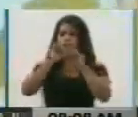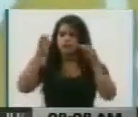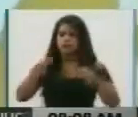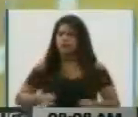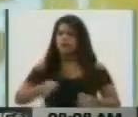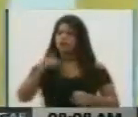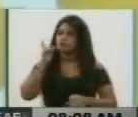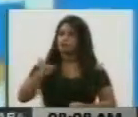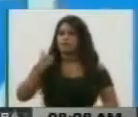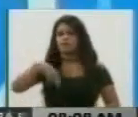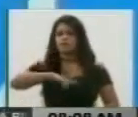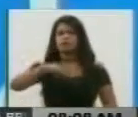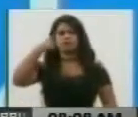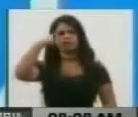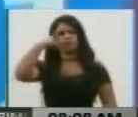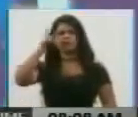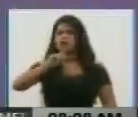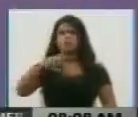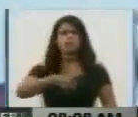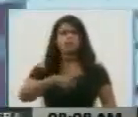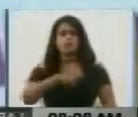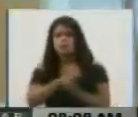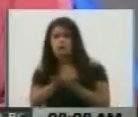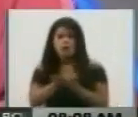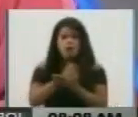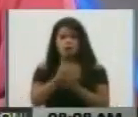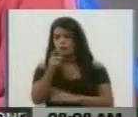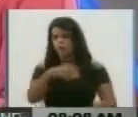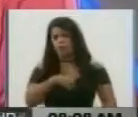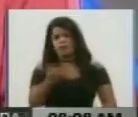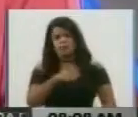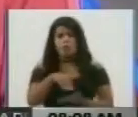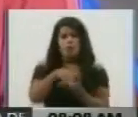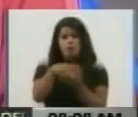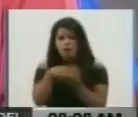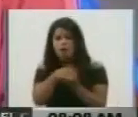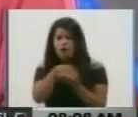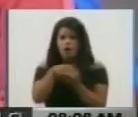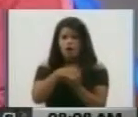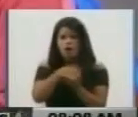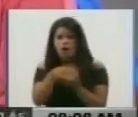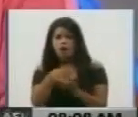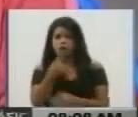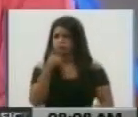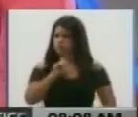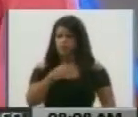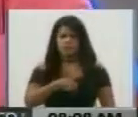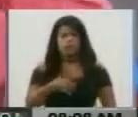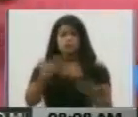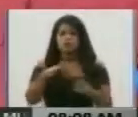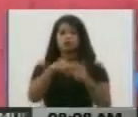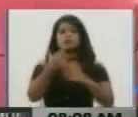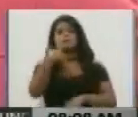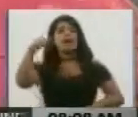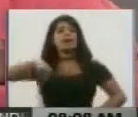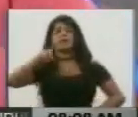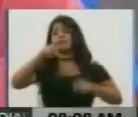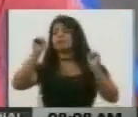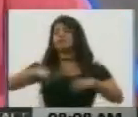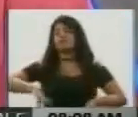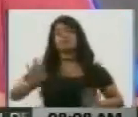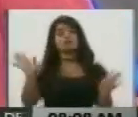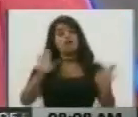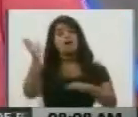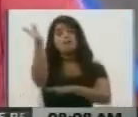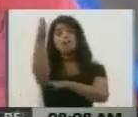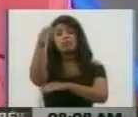tenemos que tener esa misma convicción. No nos vamos a detener en medio de una situación de dificultad coyuntural a decir, no, aquí hay que tirar las banderas, aquí